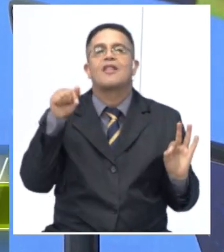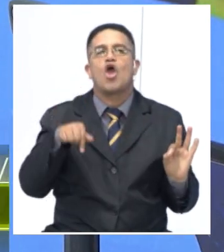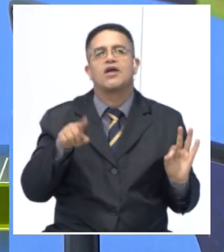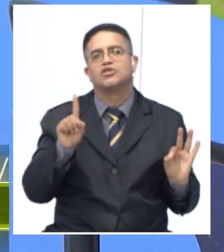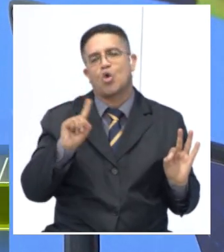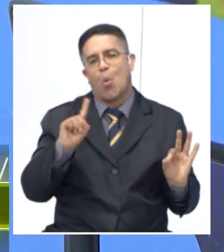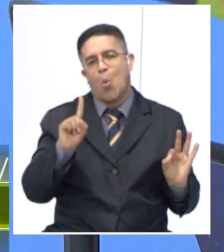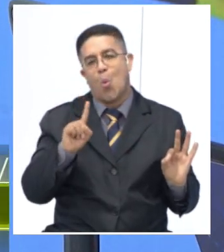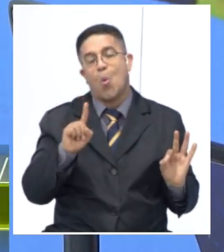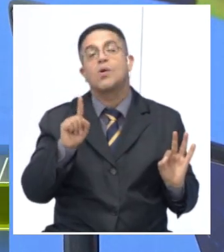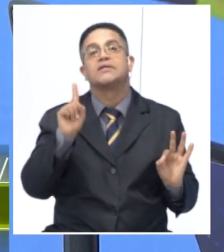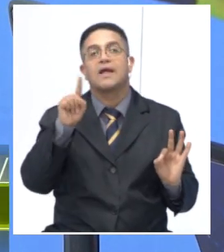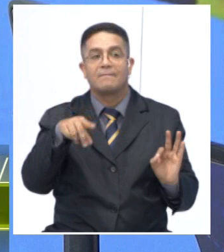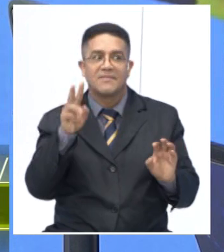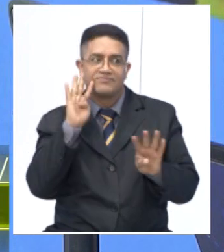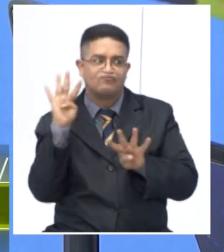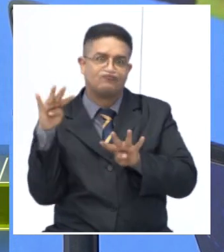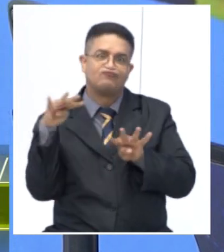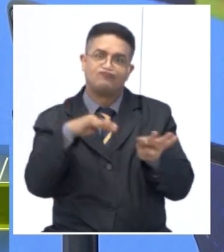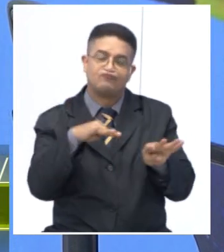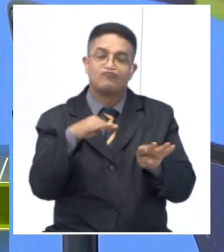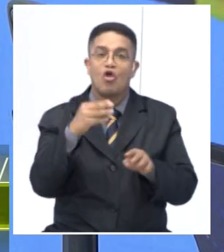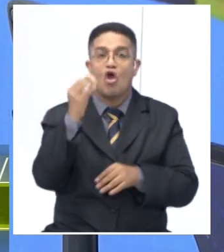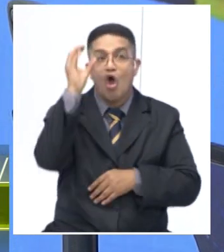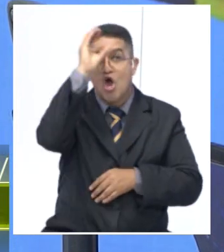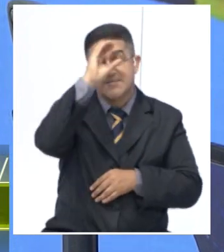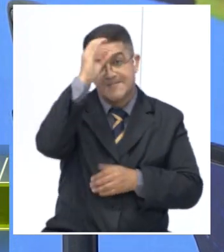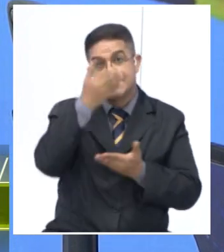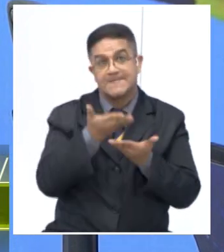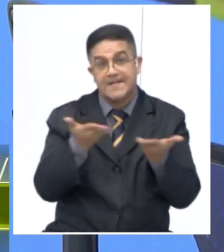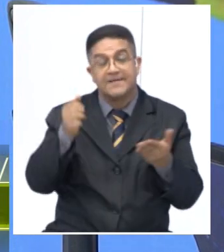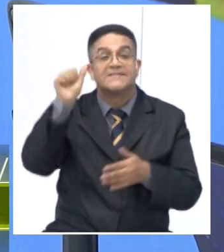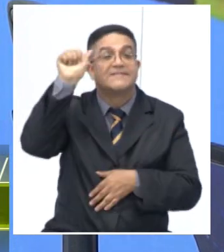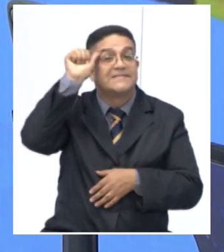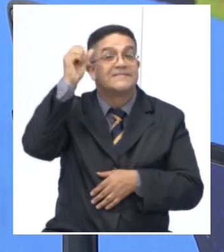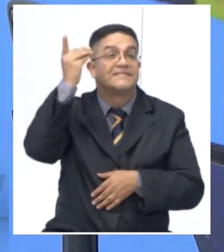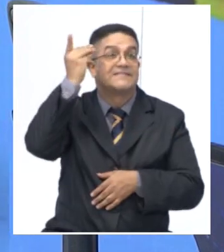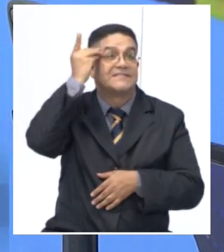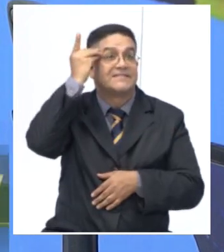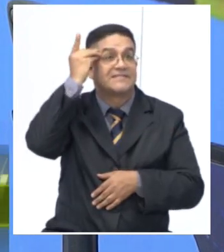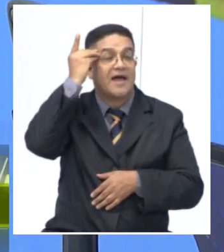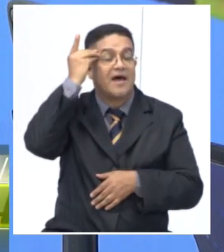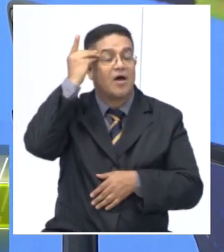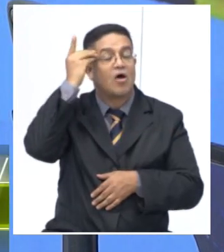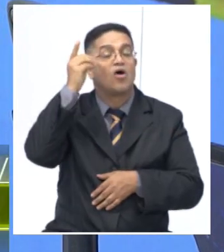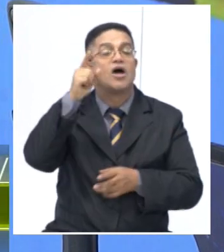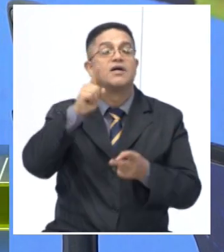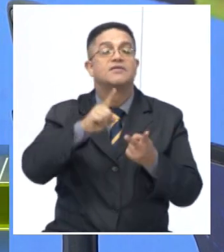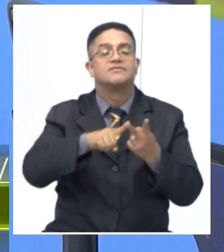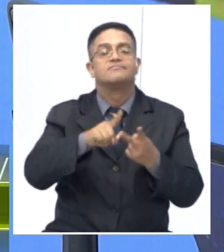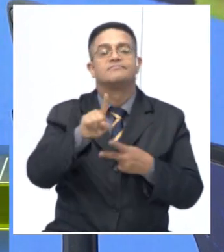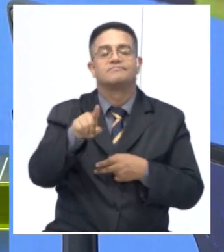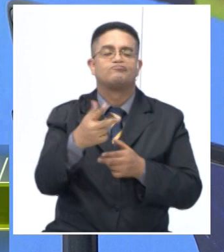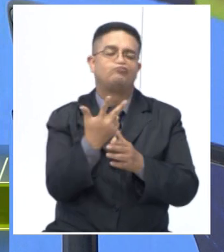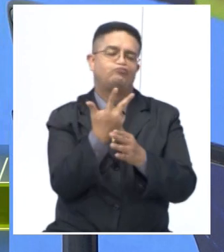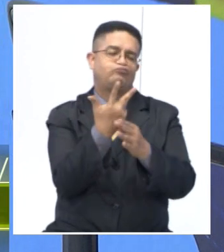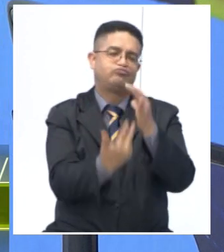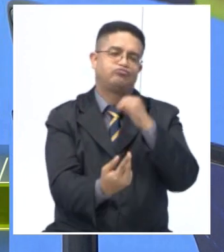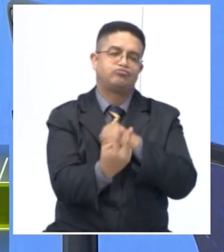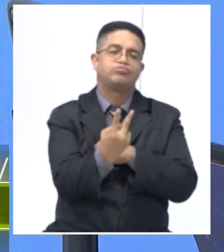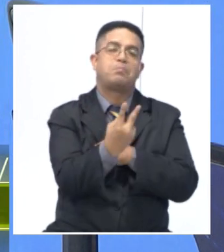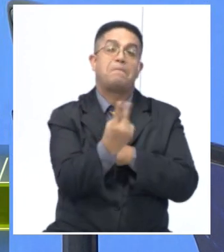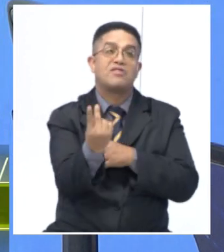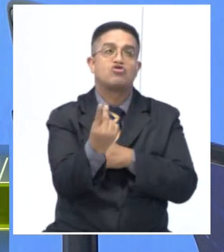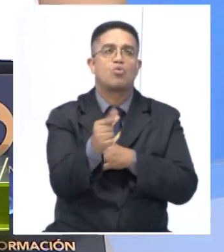podamos visibilizar, hacer conciencia del síndrome, por supuesto, el síndrome de Down o trisomía 21. Como lo decíamos,